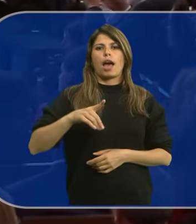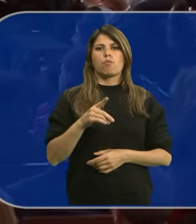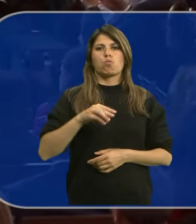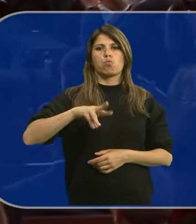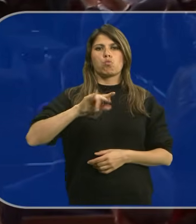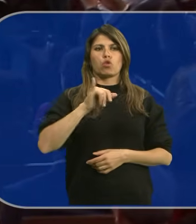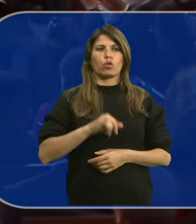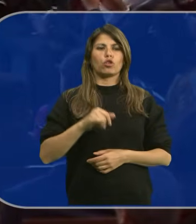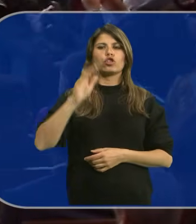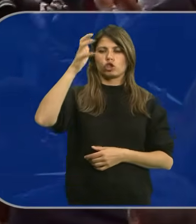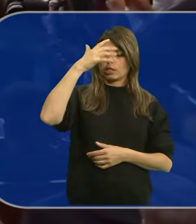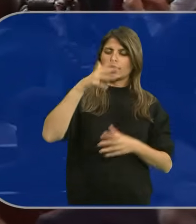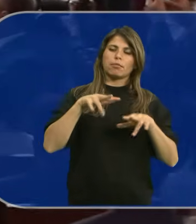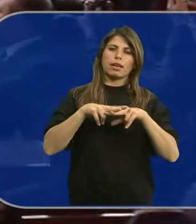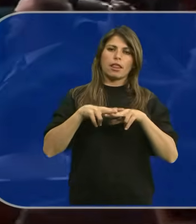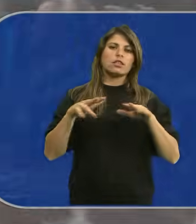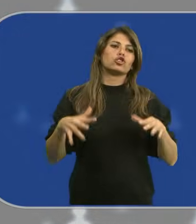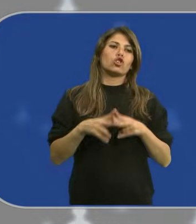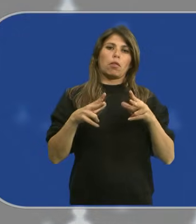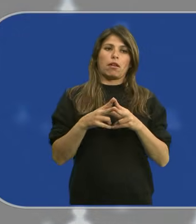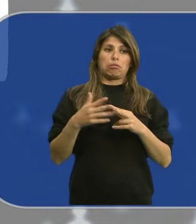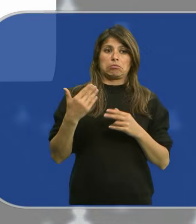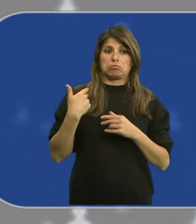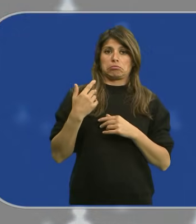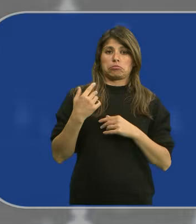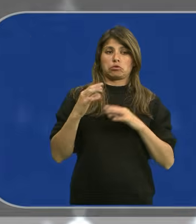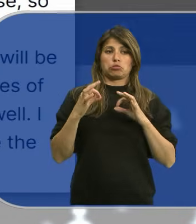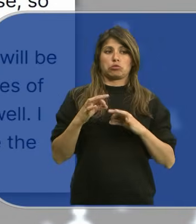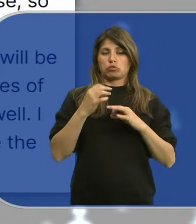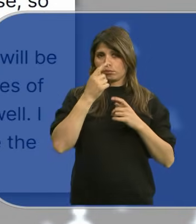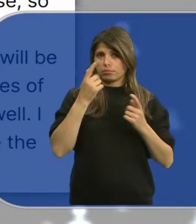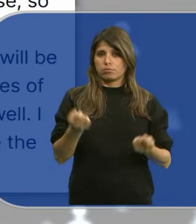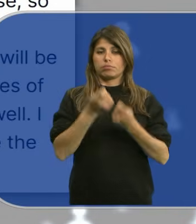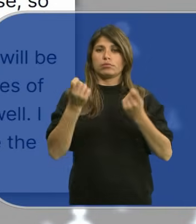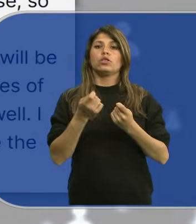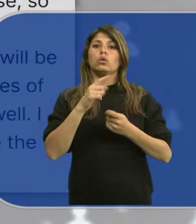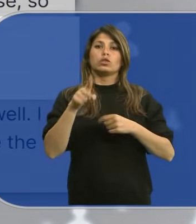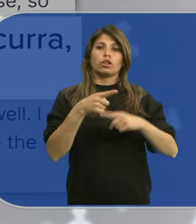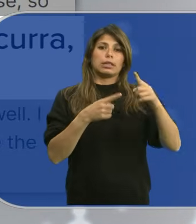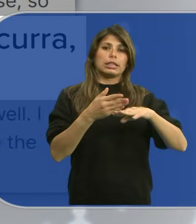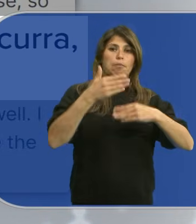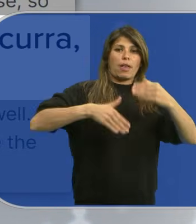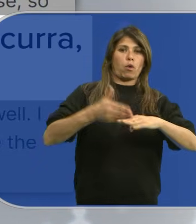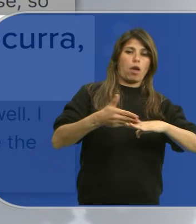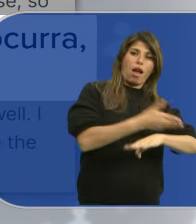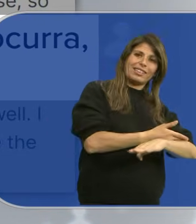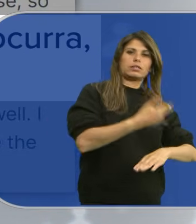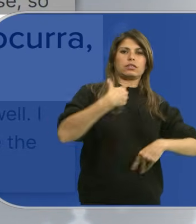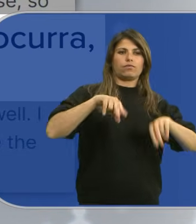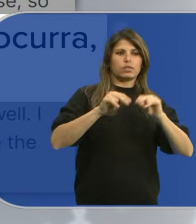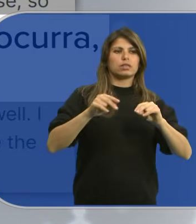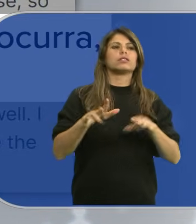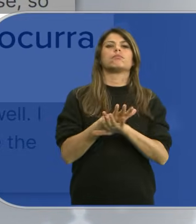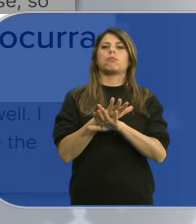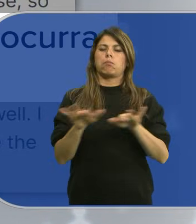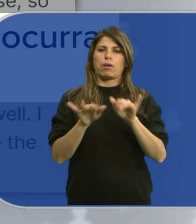Donald Trump lo anunciaba en sus redes sociales apenas 1 hora y media antes de que terminara el plazo de su ultimátum. Un gran día para la paz mundial.